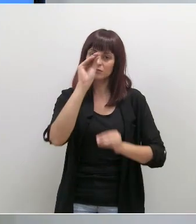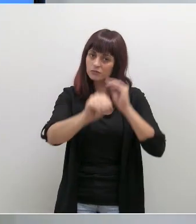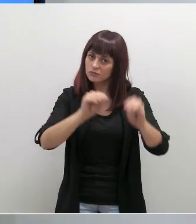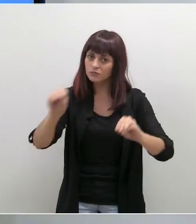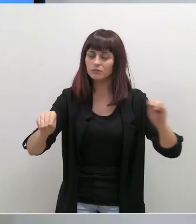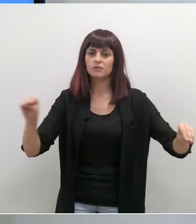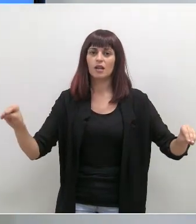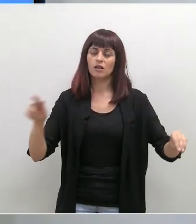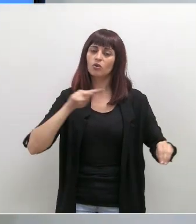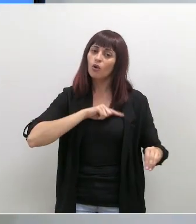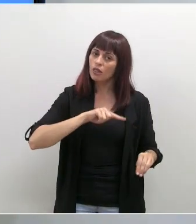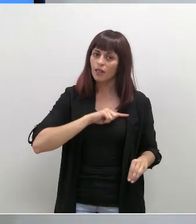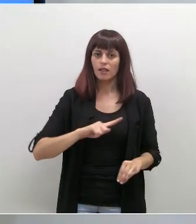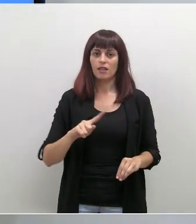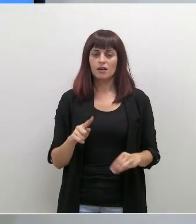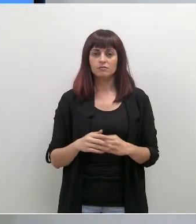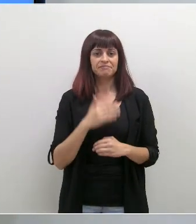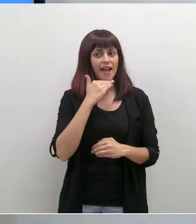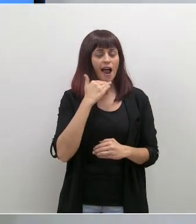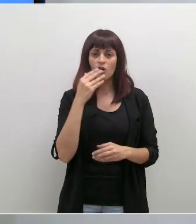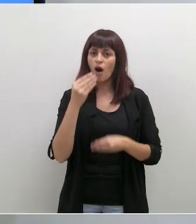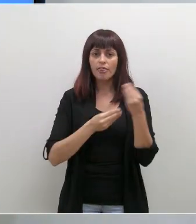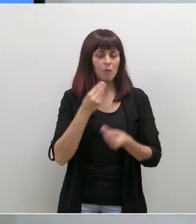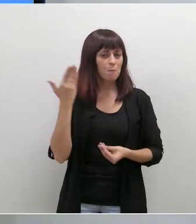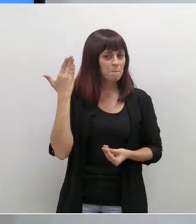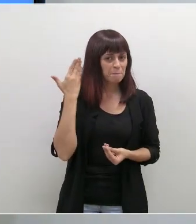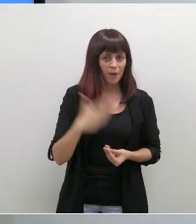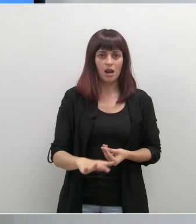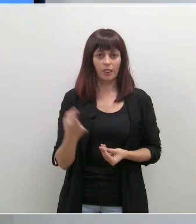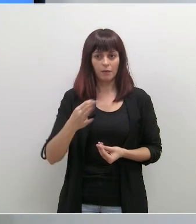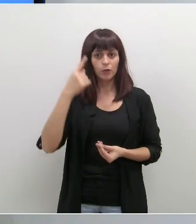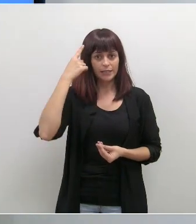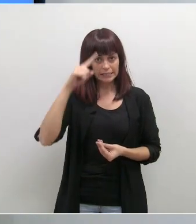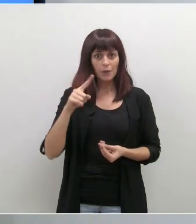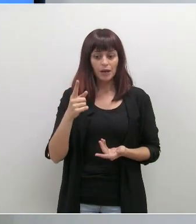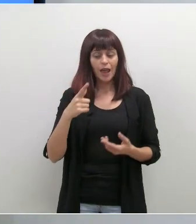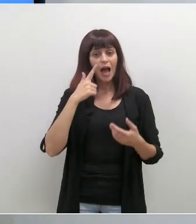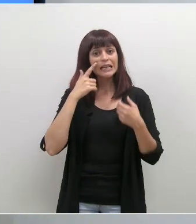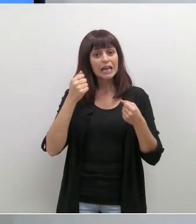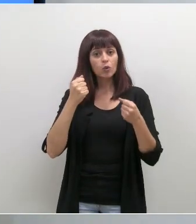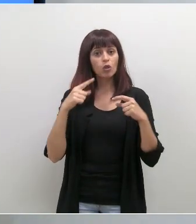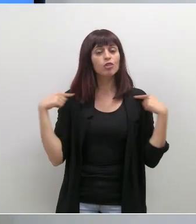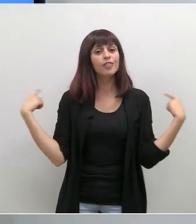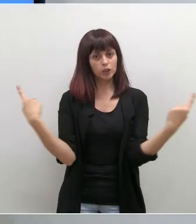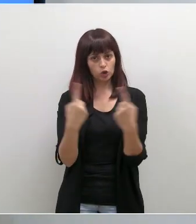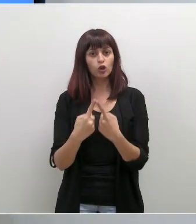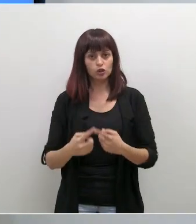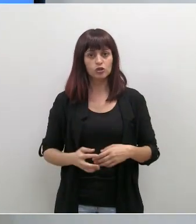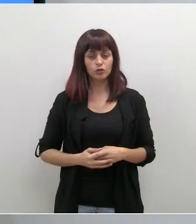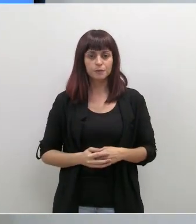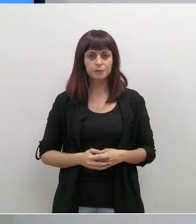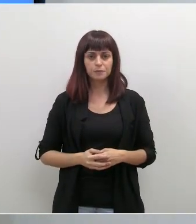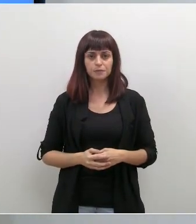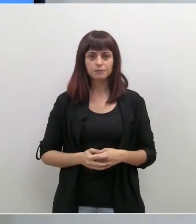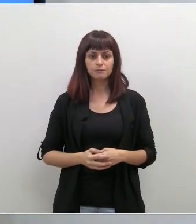constante a nuestras conciencias que algo estamos haciendo mal y hemos de ser conscientes de que la salud es cosa de todos. Se percibe